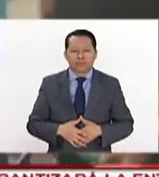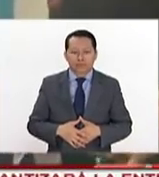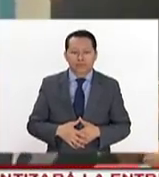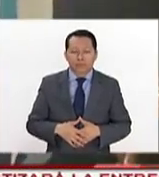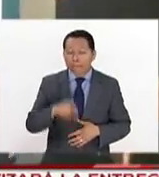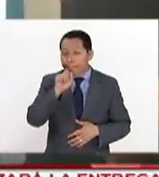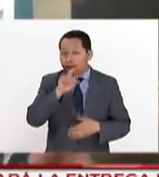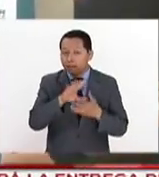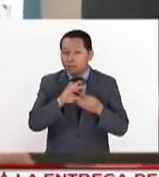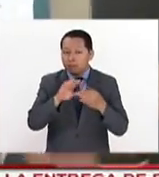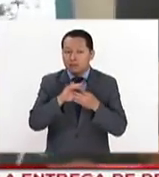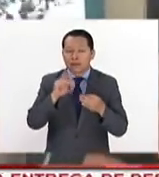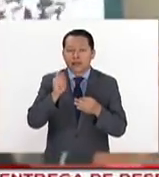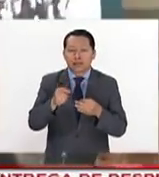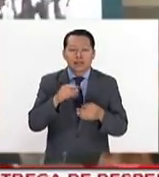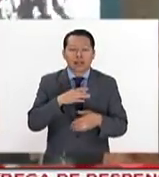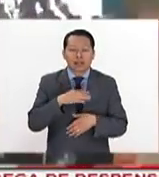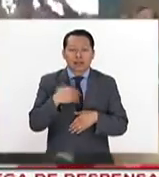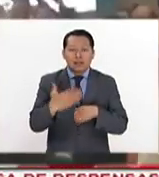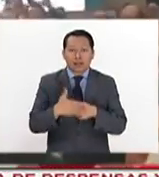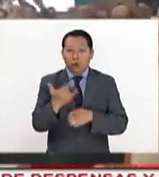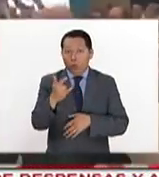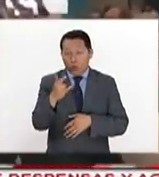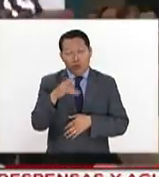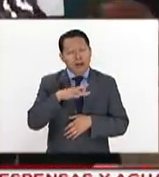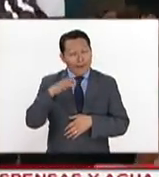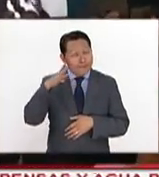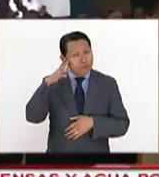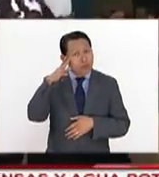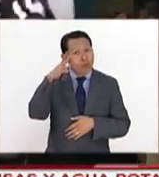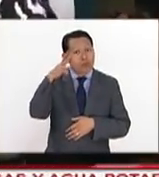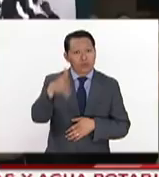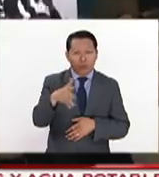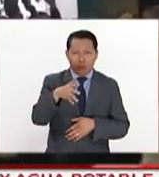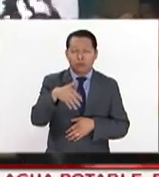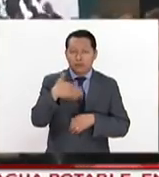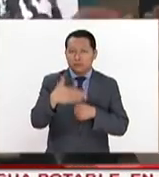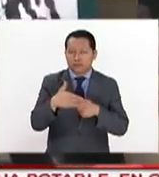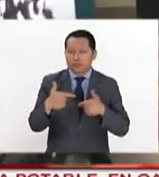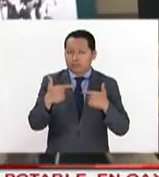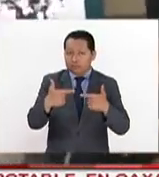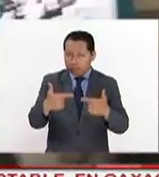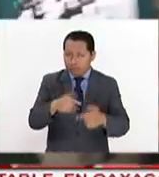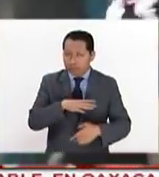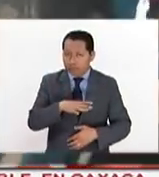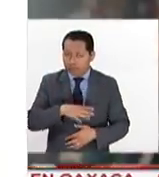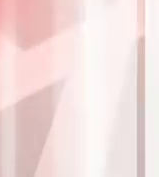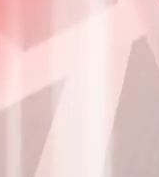Además, se advirtió que en las elecciones de julio está en juego el futuro de las próximas generaciones.